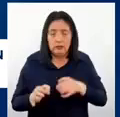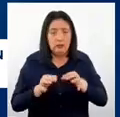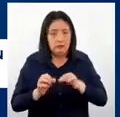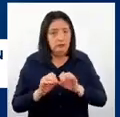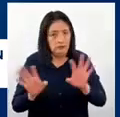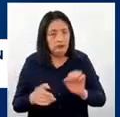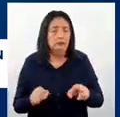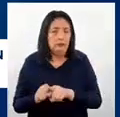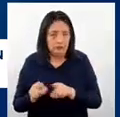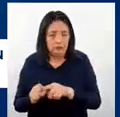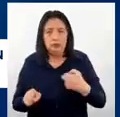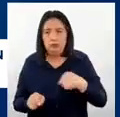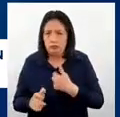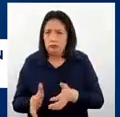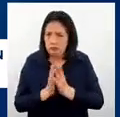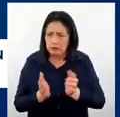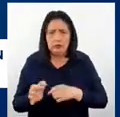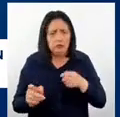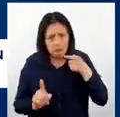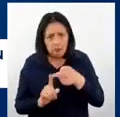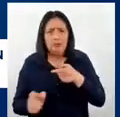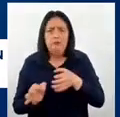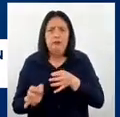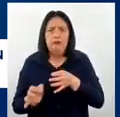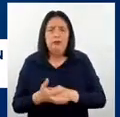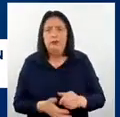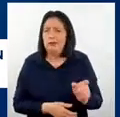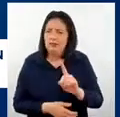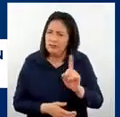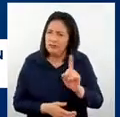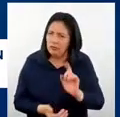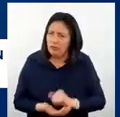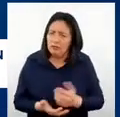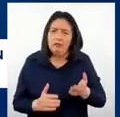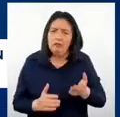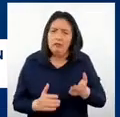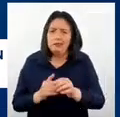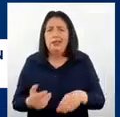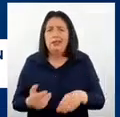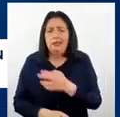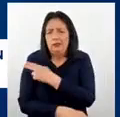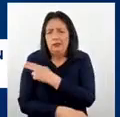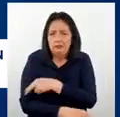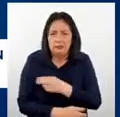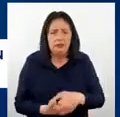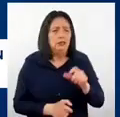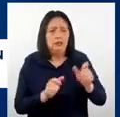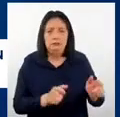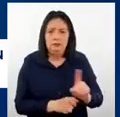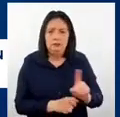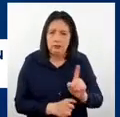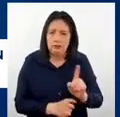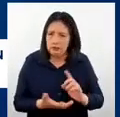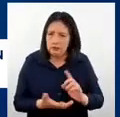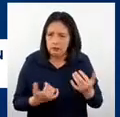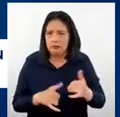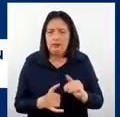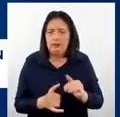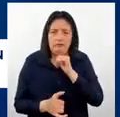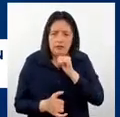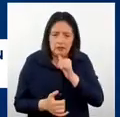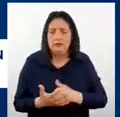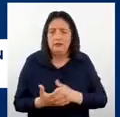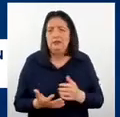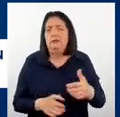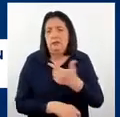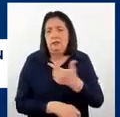habíamos pedido explícitamente. No debiera condicionarse la atención de salud a las personas que aún todavía no se han vacunado o no han